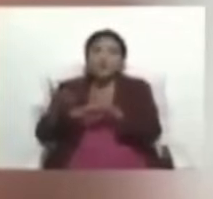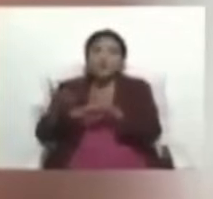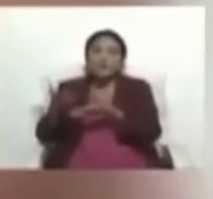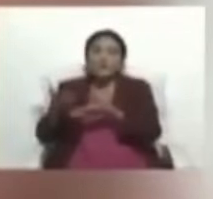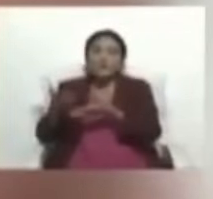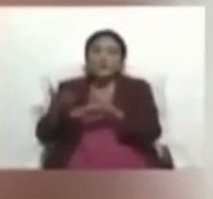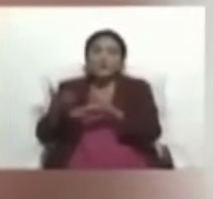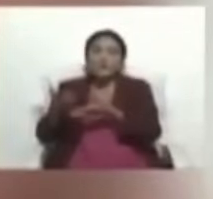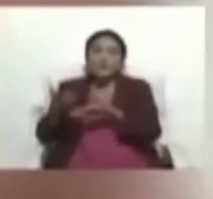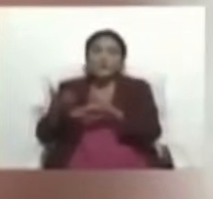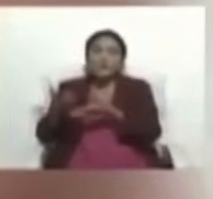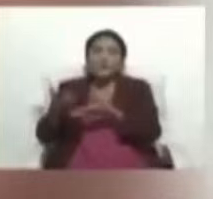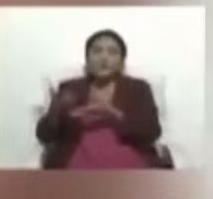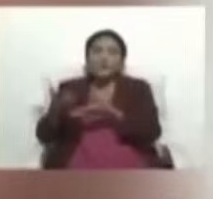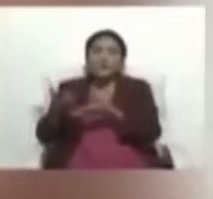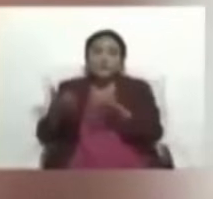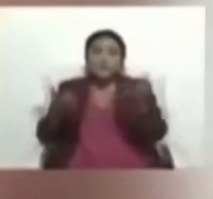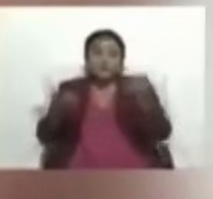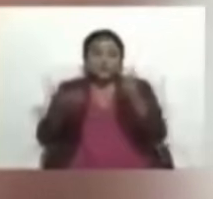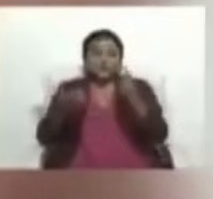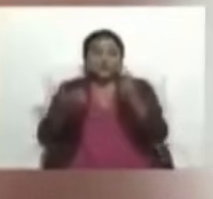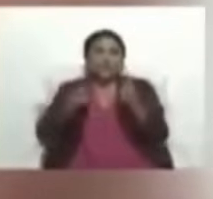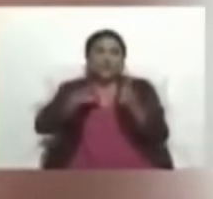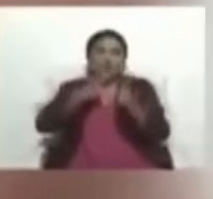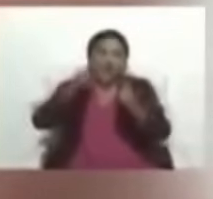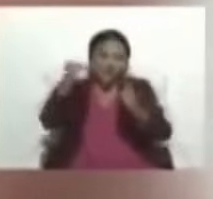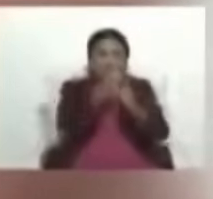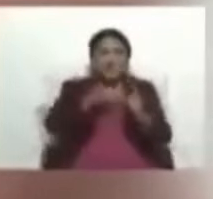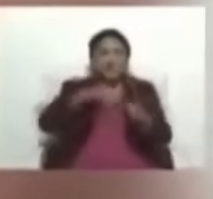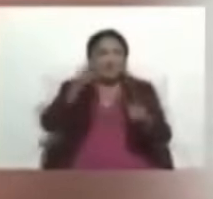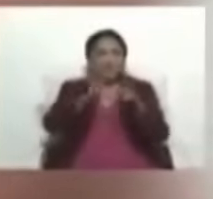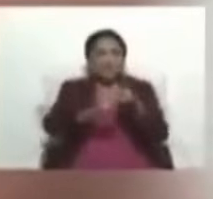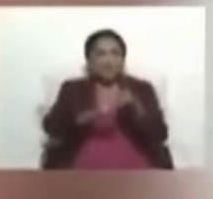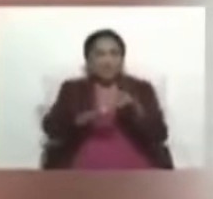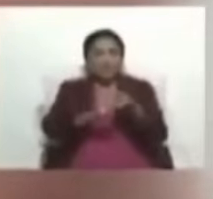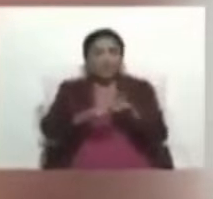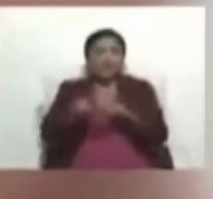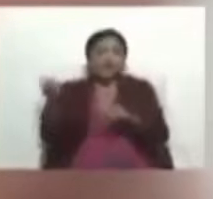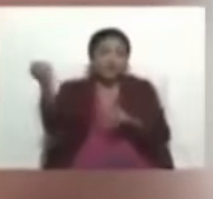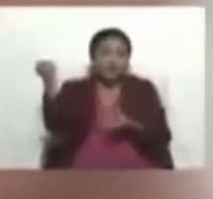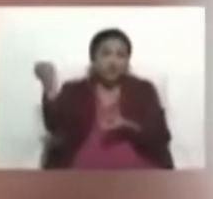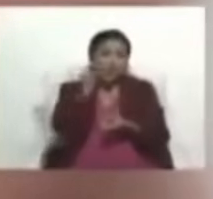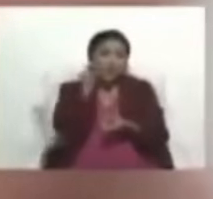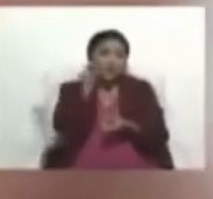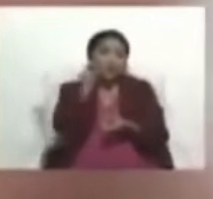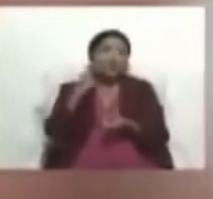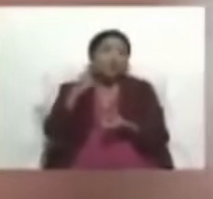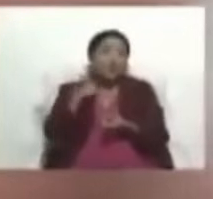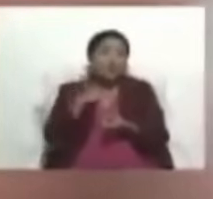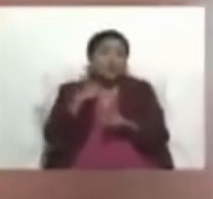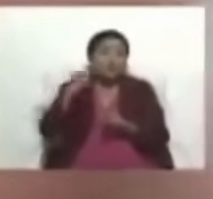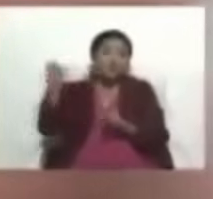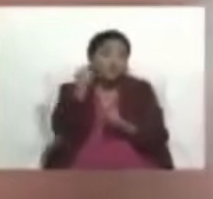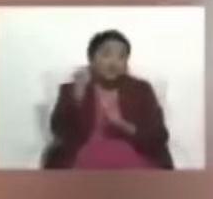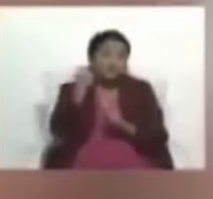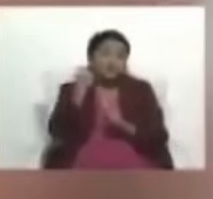llegar Carlos, vi cómo estaba y lo ataqué directamente al cuello. Carlos cae al piso, lo